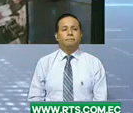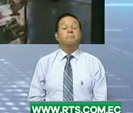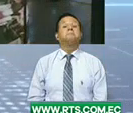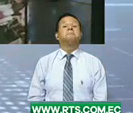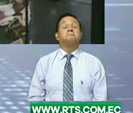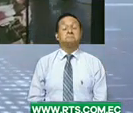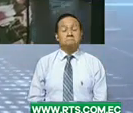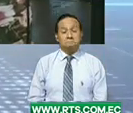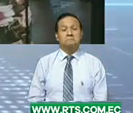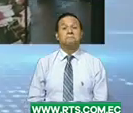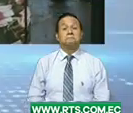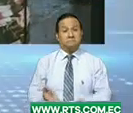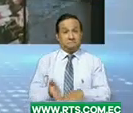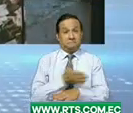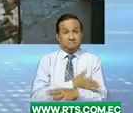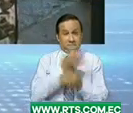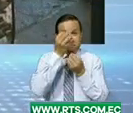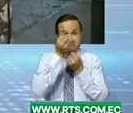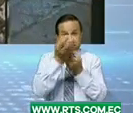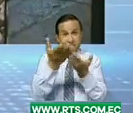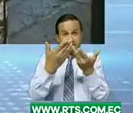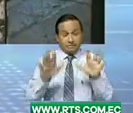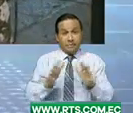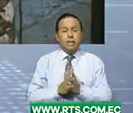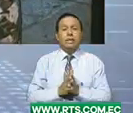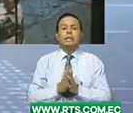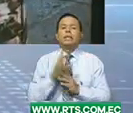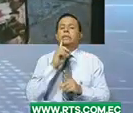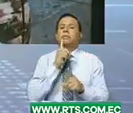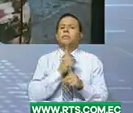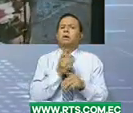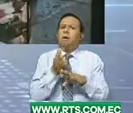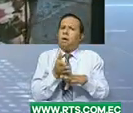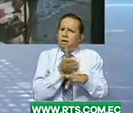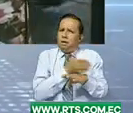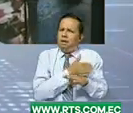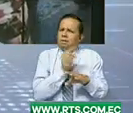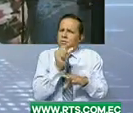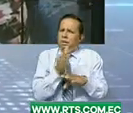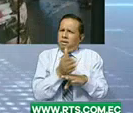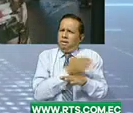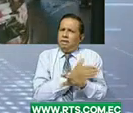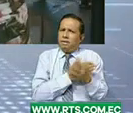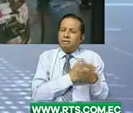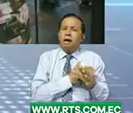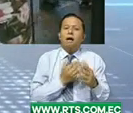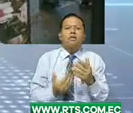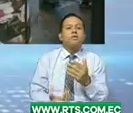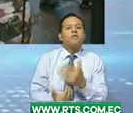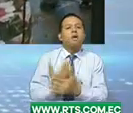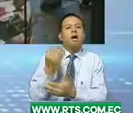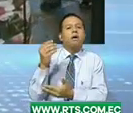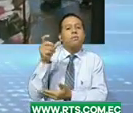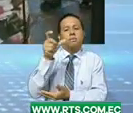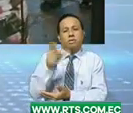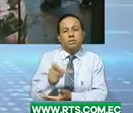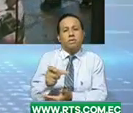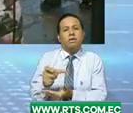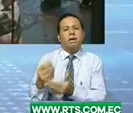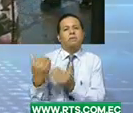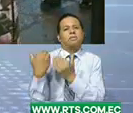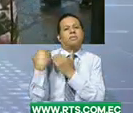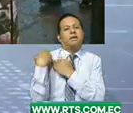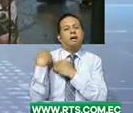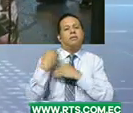Así es, como lo habíamos mencionado, desde hasta hace pocos minutos ya hay nuevo alcalde en la ciudad capital.